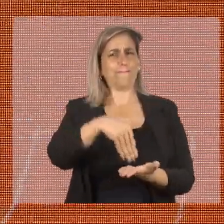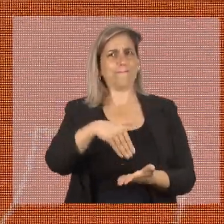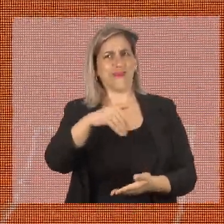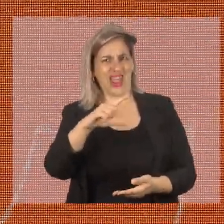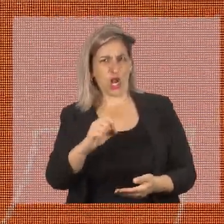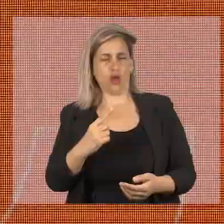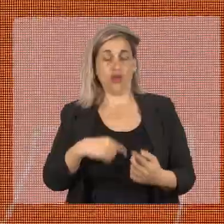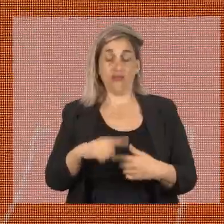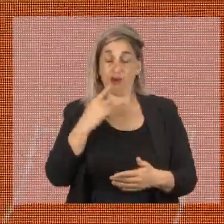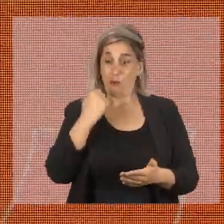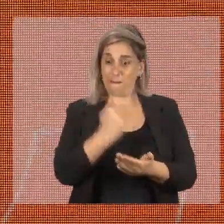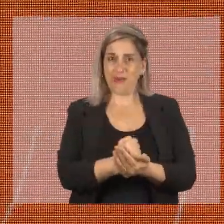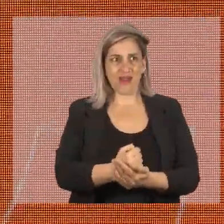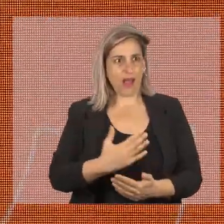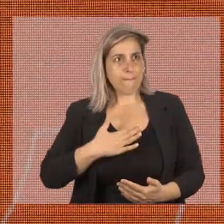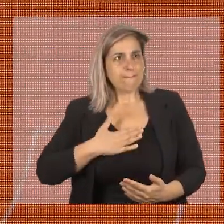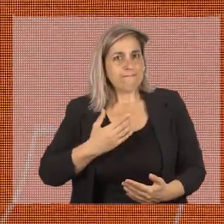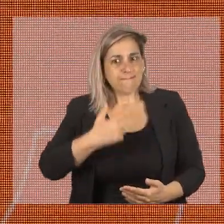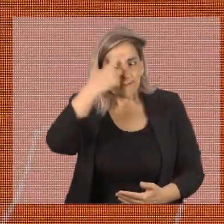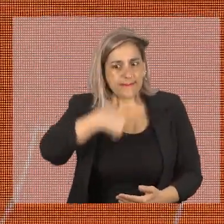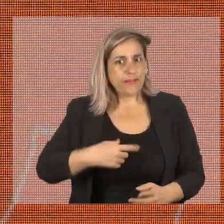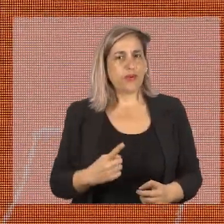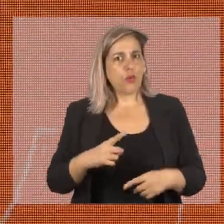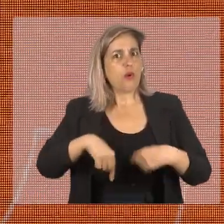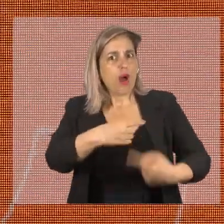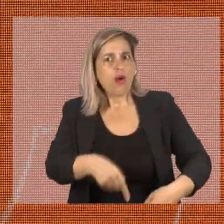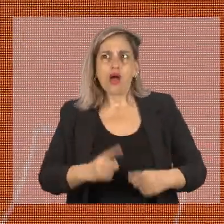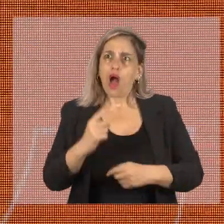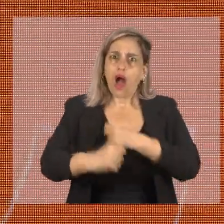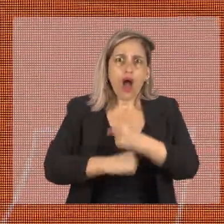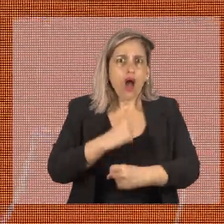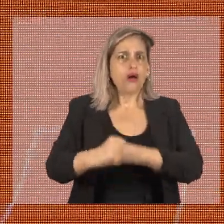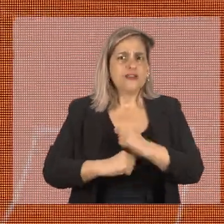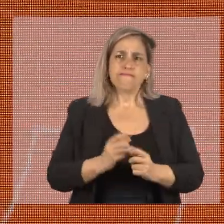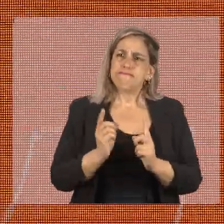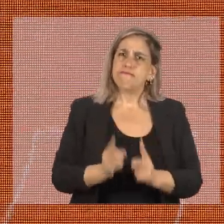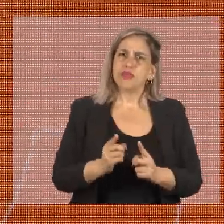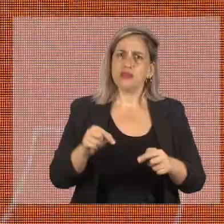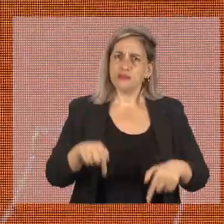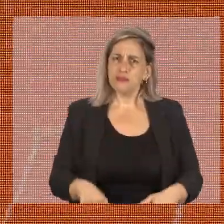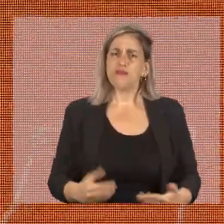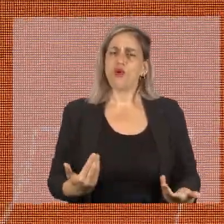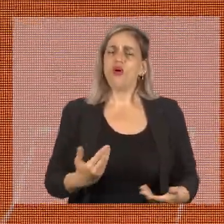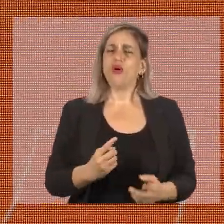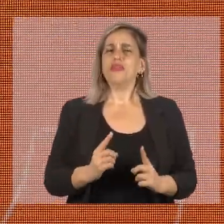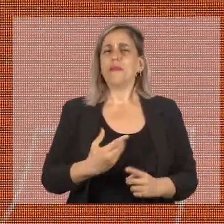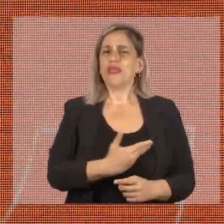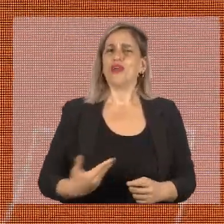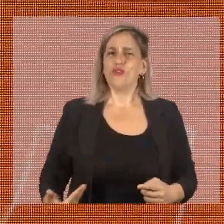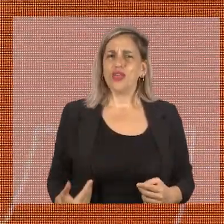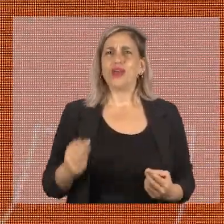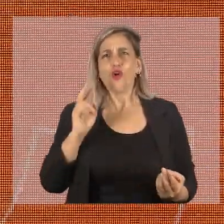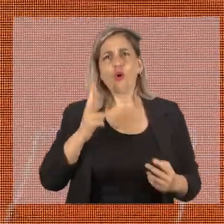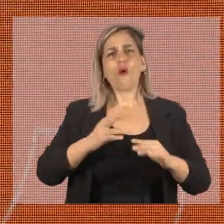Melo, me iba a marcar tanto o lo iba a tener tanto a flor de piel en estos años